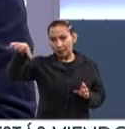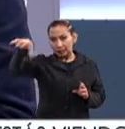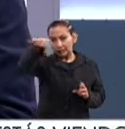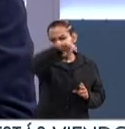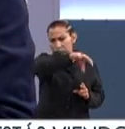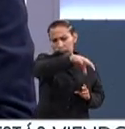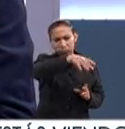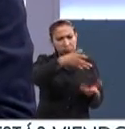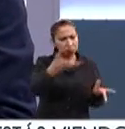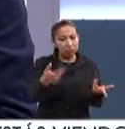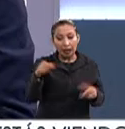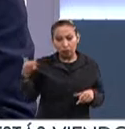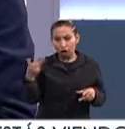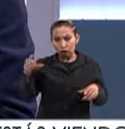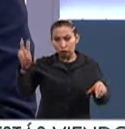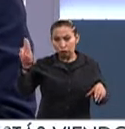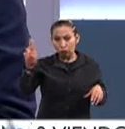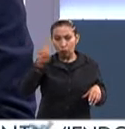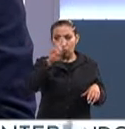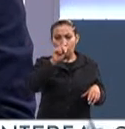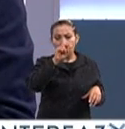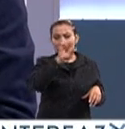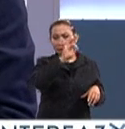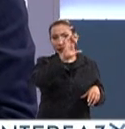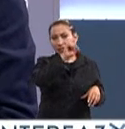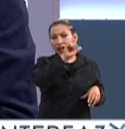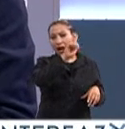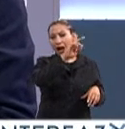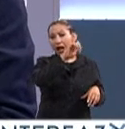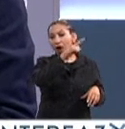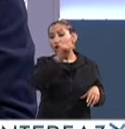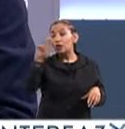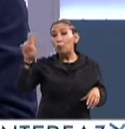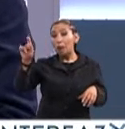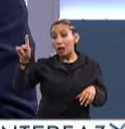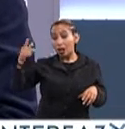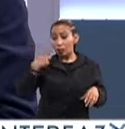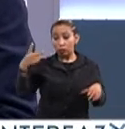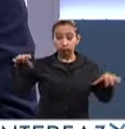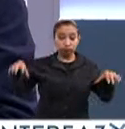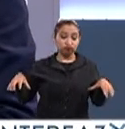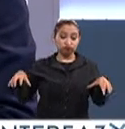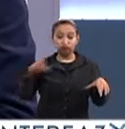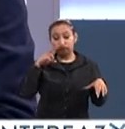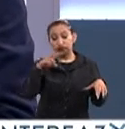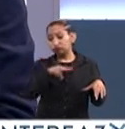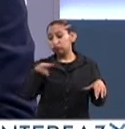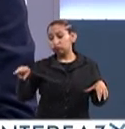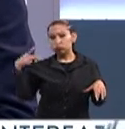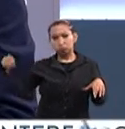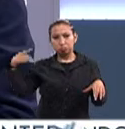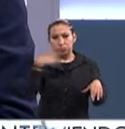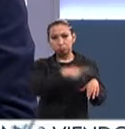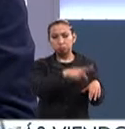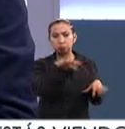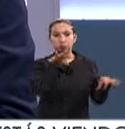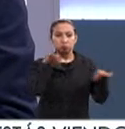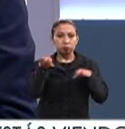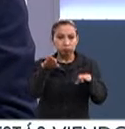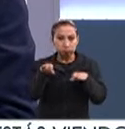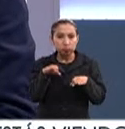universidad, y sobre todo en estas dos, en la UNAM, en la FES Aragón y en la Pedagógica Nacional, pues sus